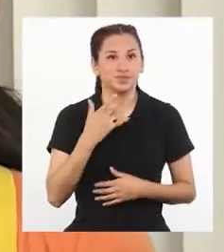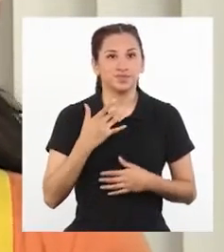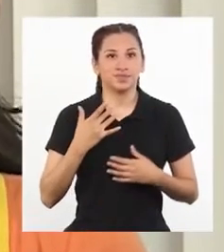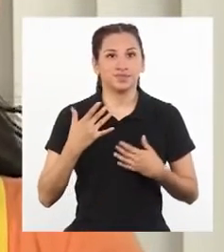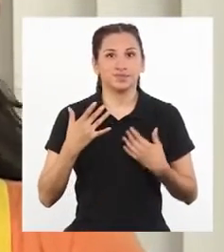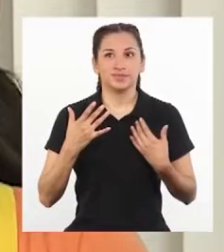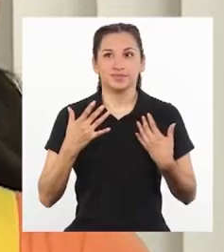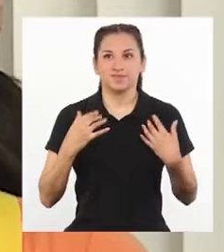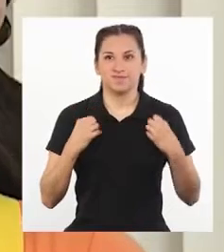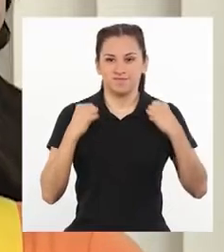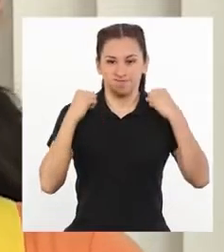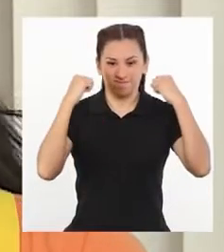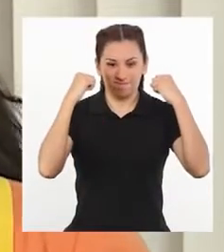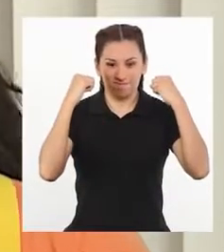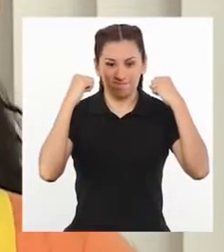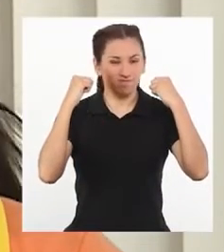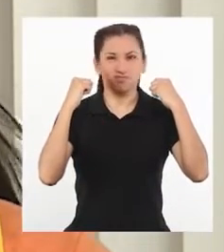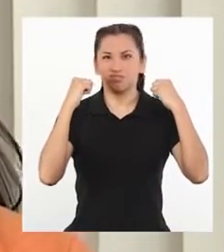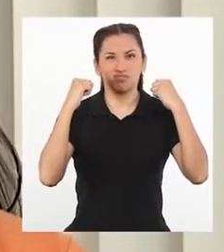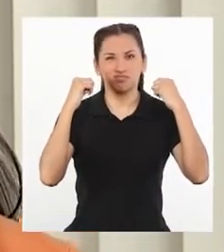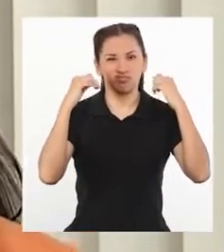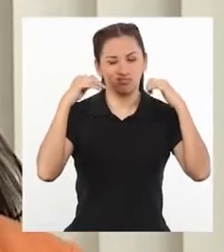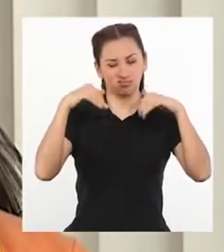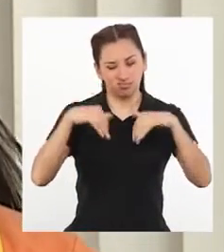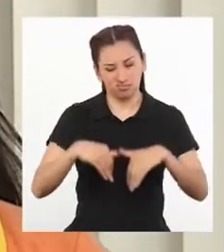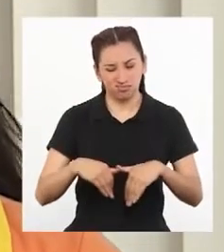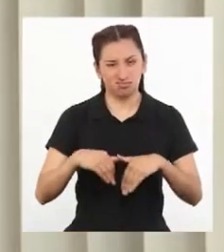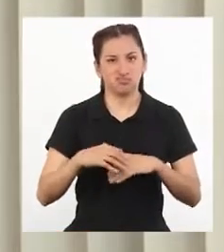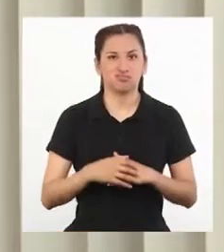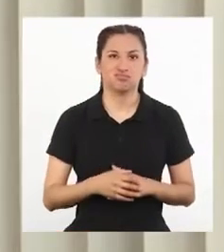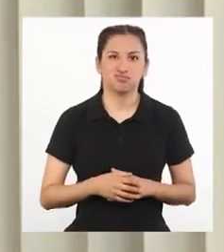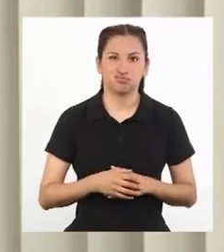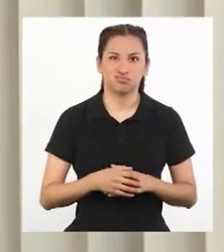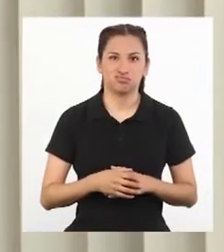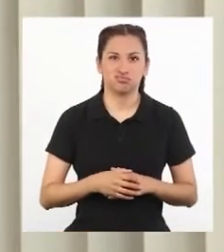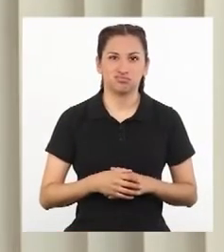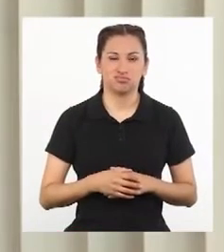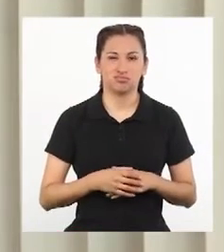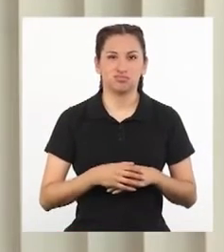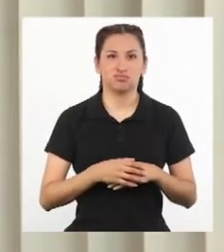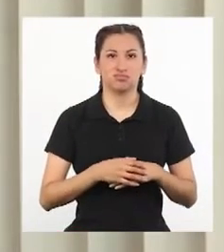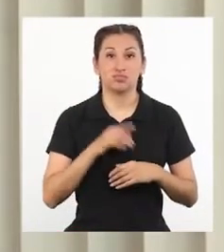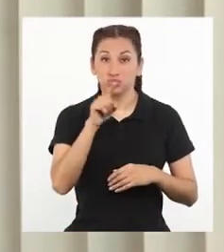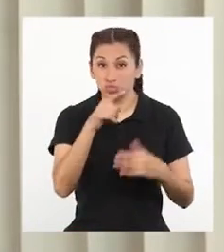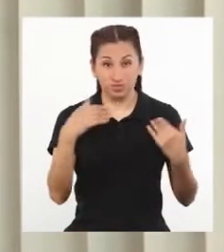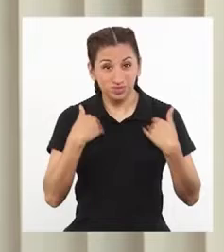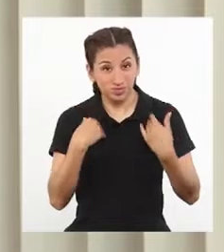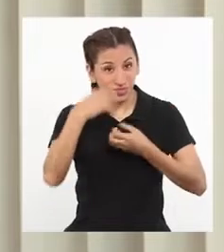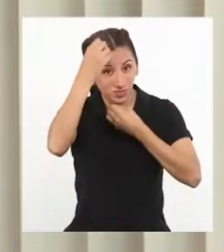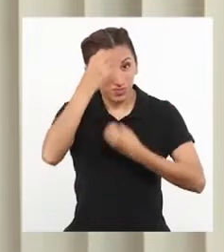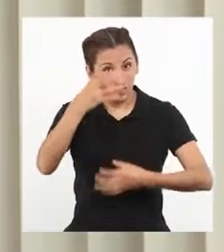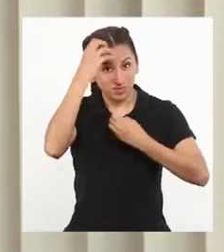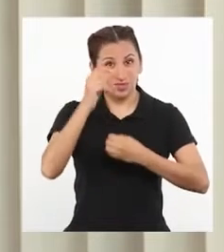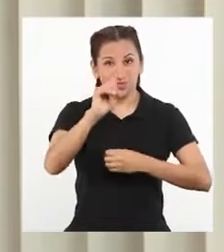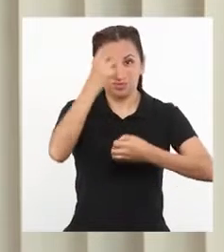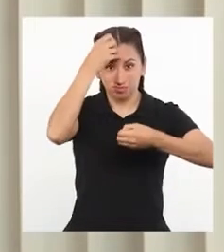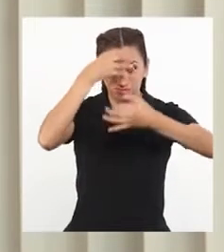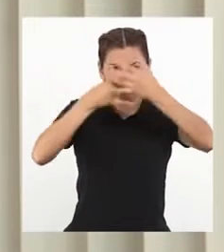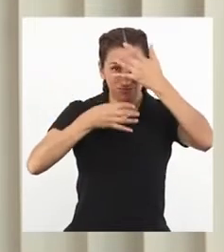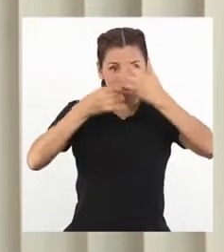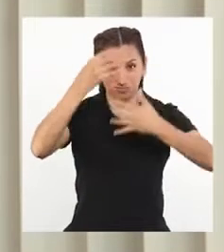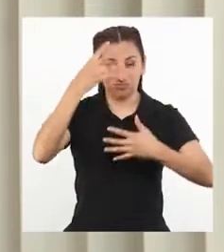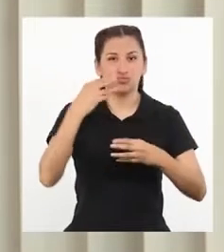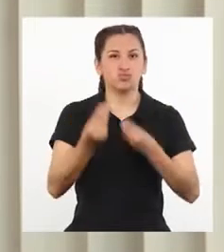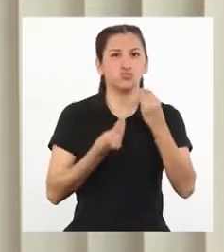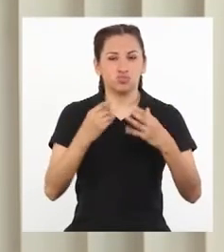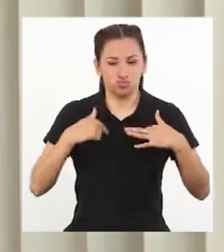con la energía casi al 0%. Muy decaída. ¿Tienes información en tu data de cómo